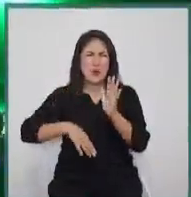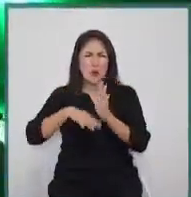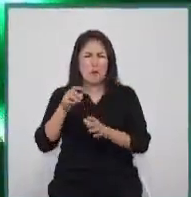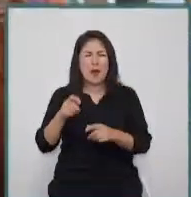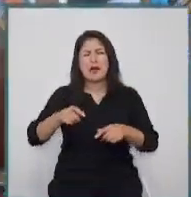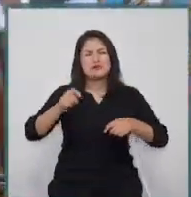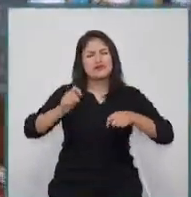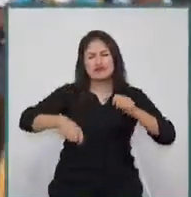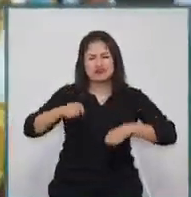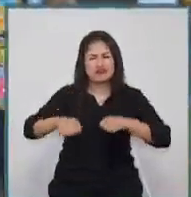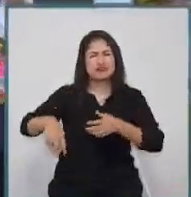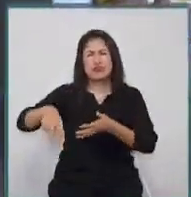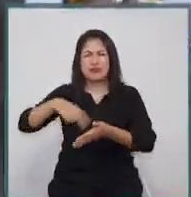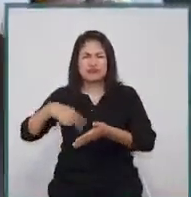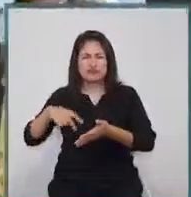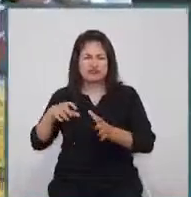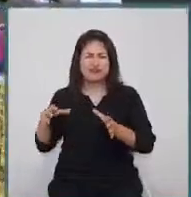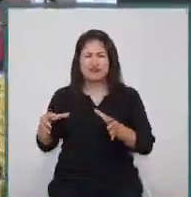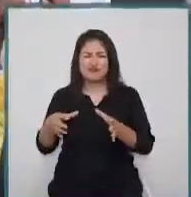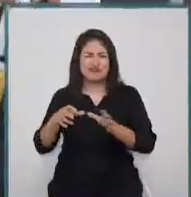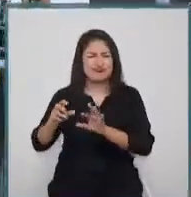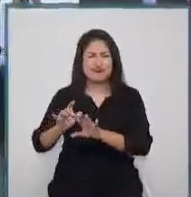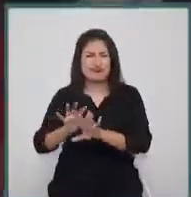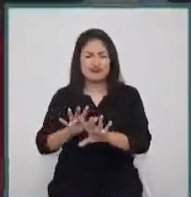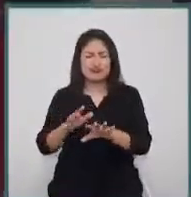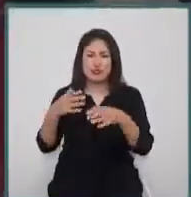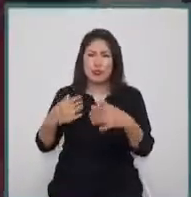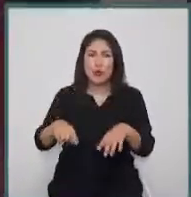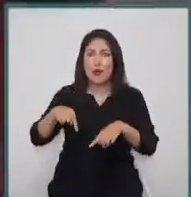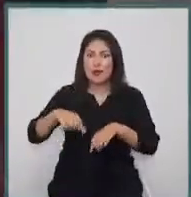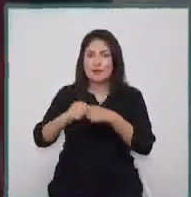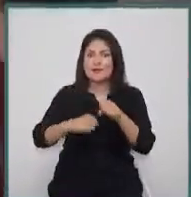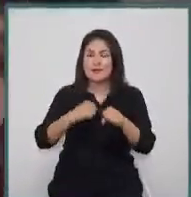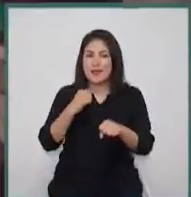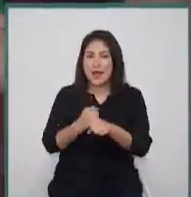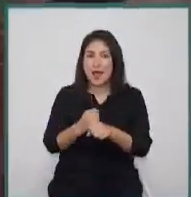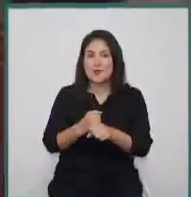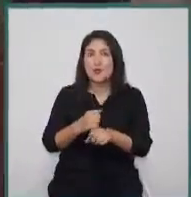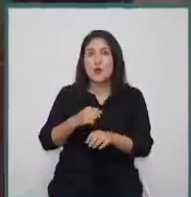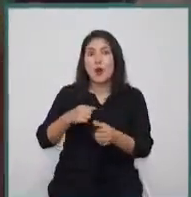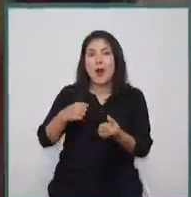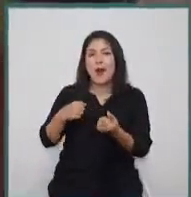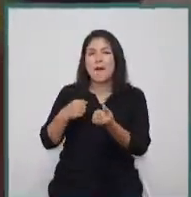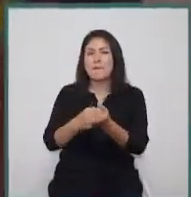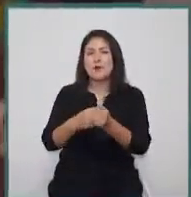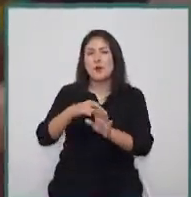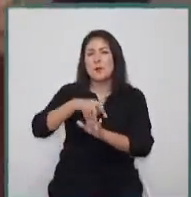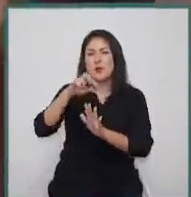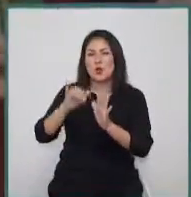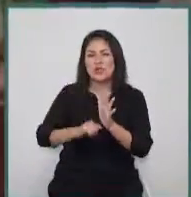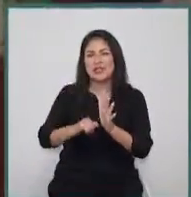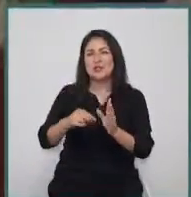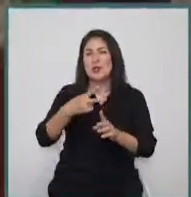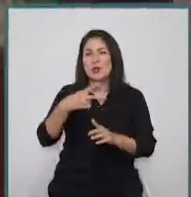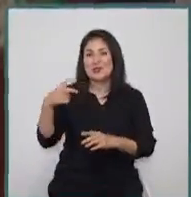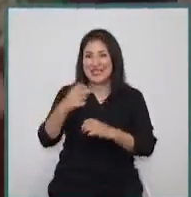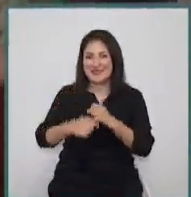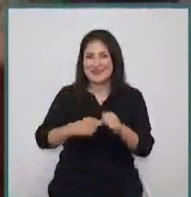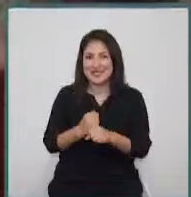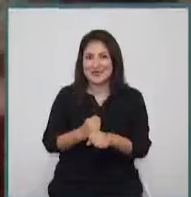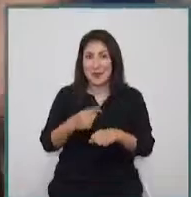de Huaylas, orquestas folclóricas, los que formarán parte de este evento que este año contará con el apoyo del proyecto